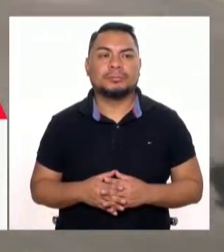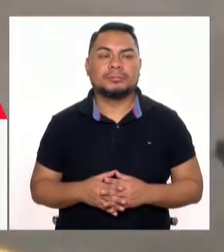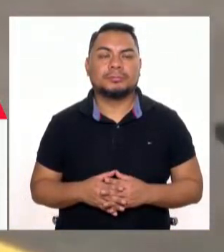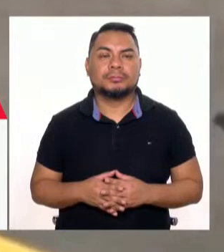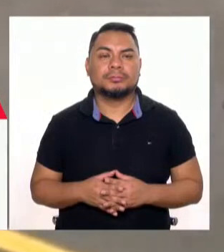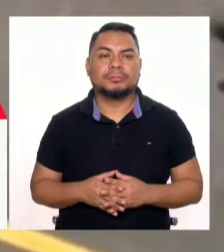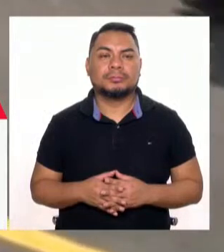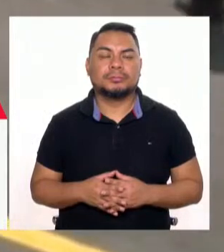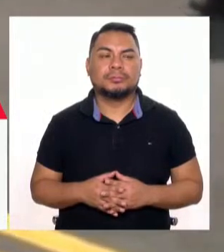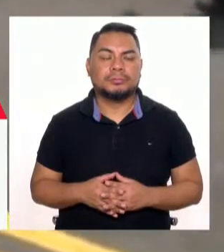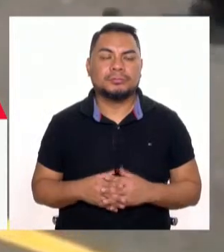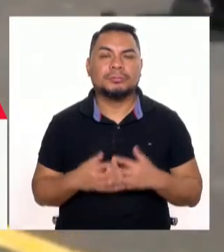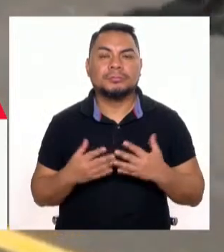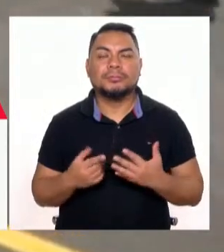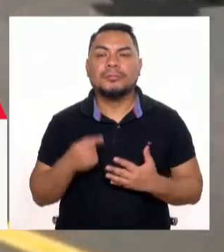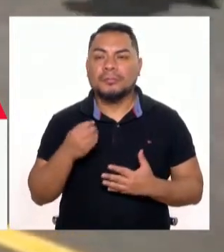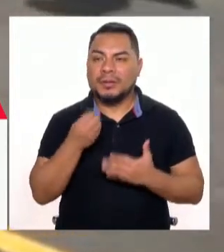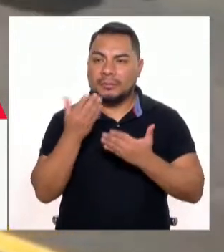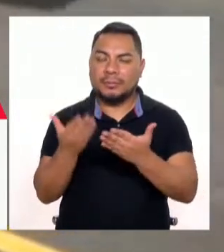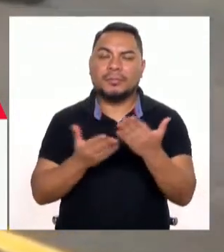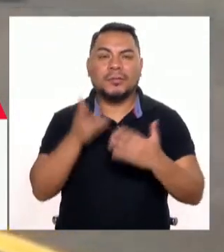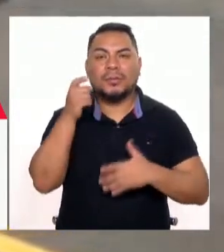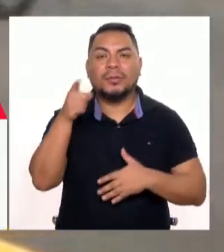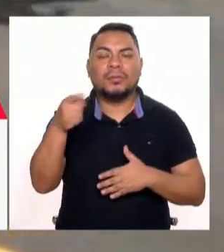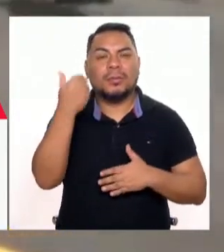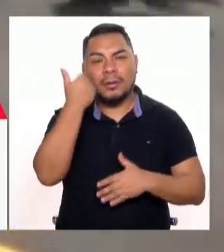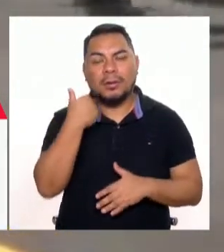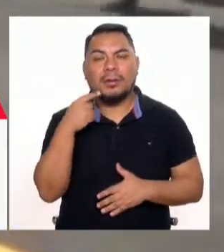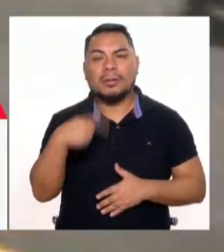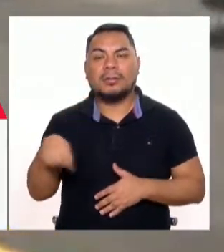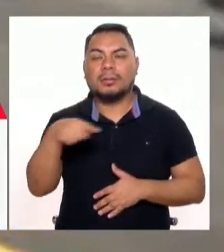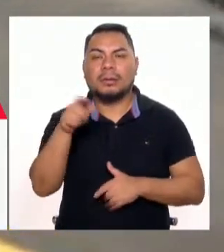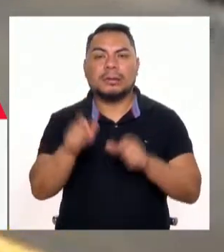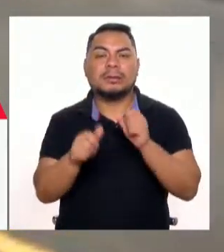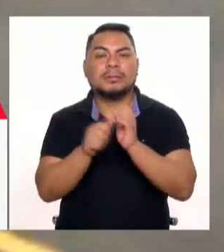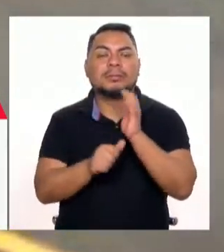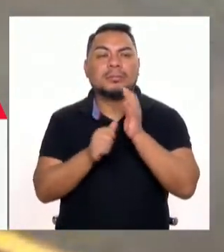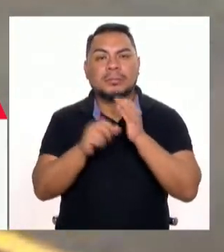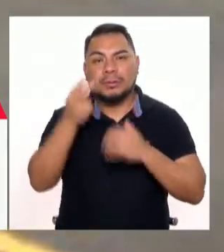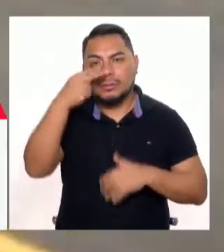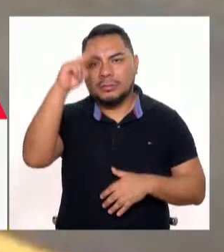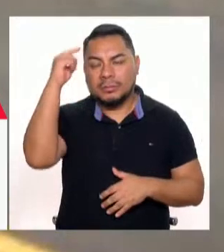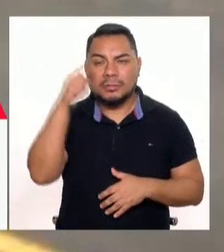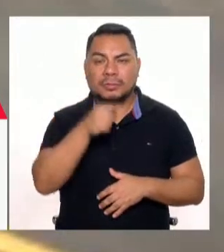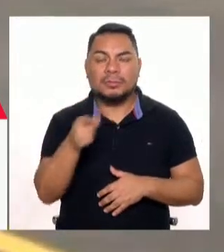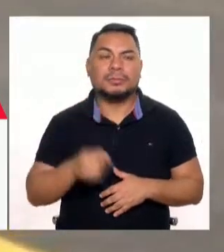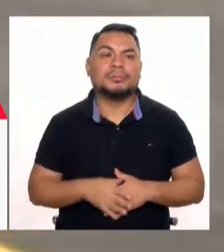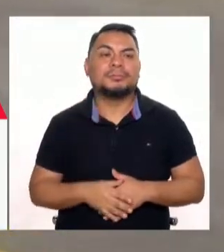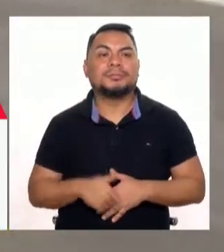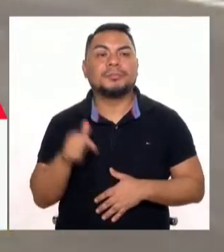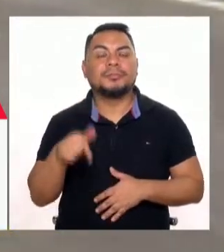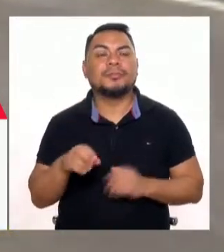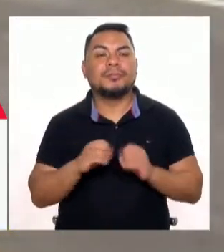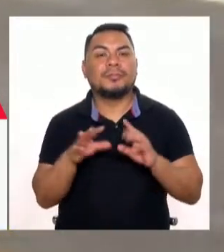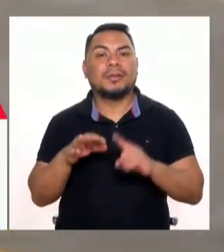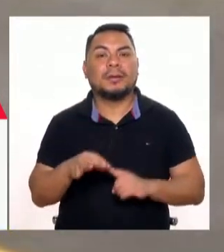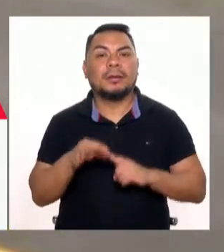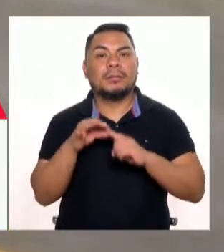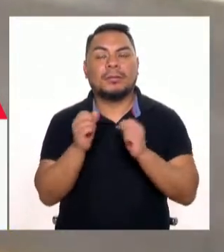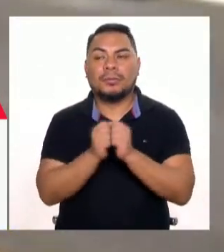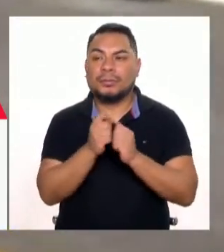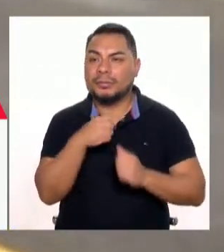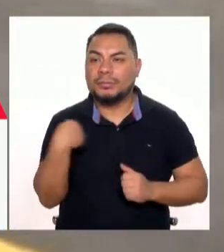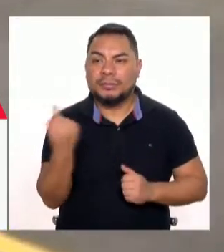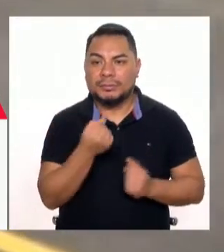que se escuche el cariño de los hermanos huanuqueños y los hermanos que en este día especial están con nosotros